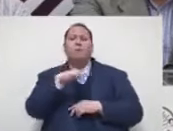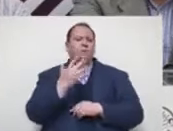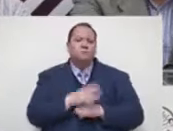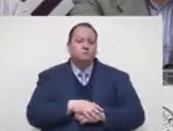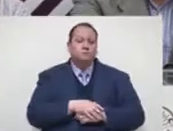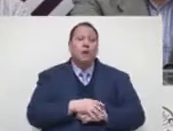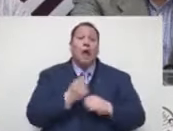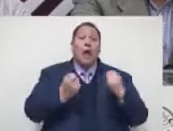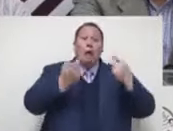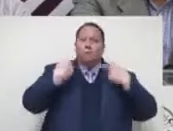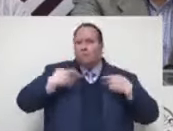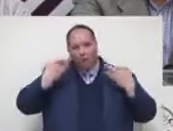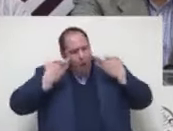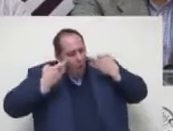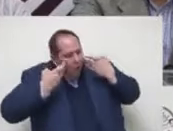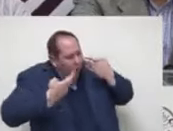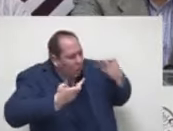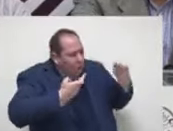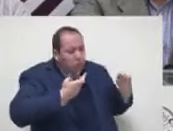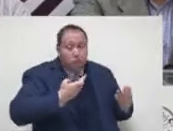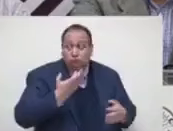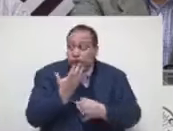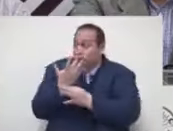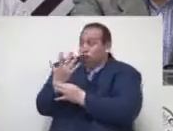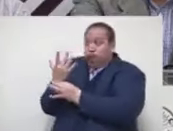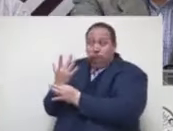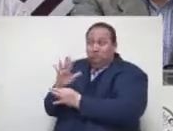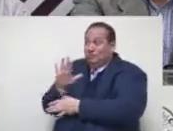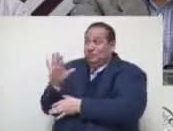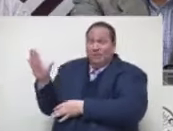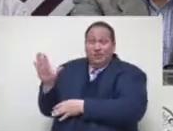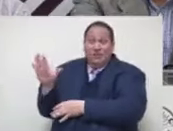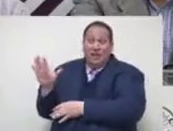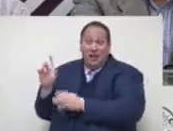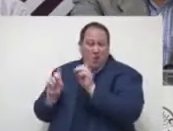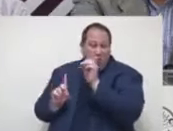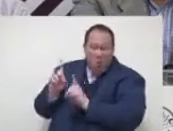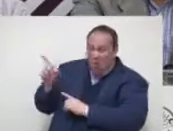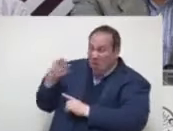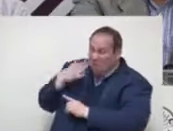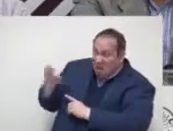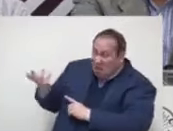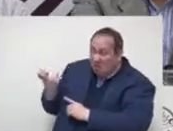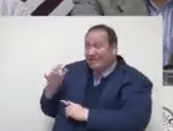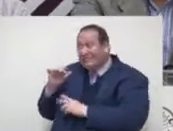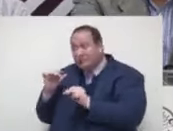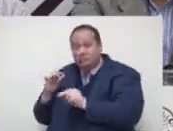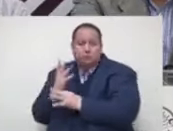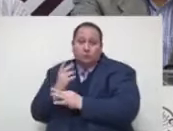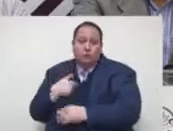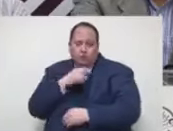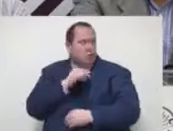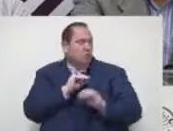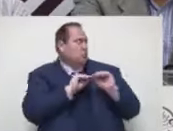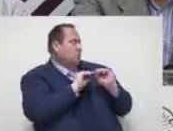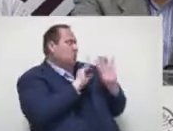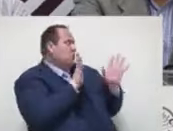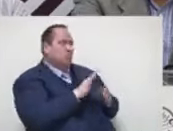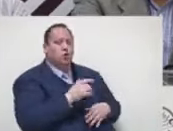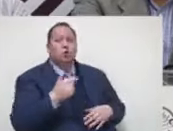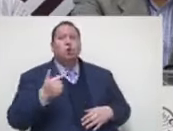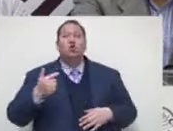los testigos presenciales, sí, que yo no tampoco puedo poner en tela de juicio la credibilidad o no de los, claro, vecinos. Sí, porque